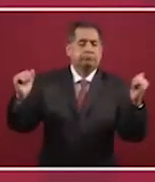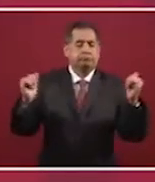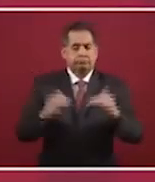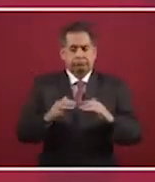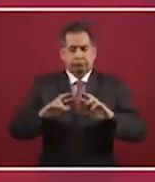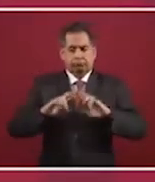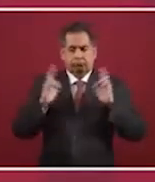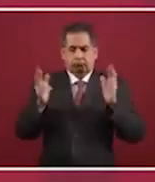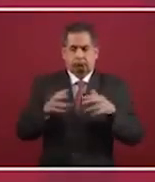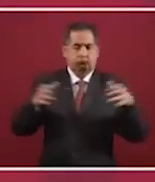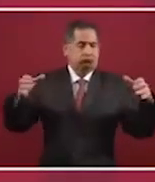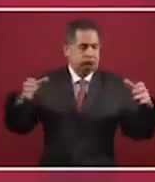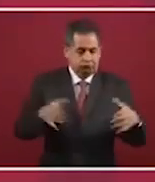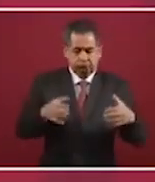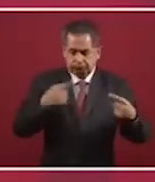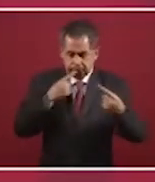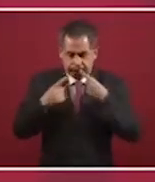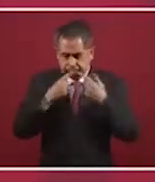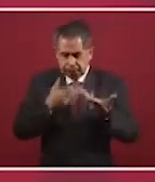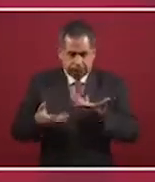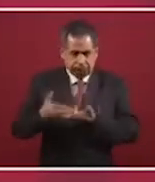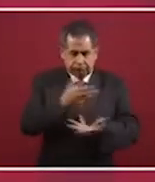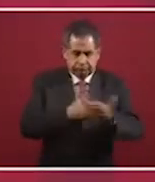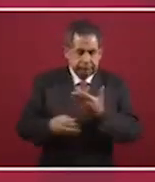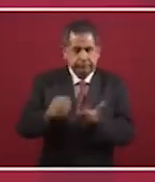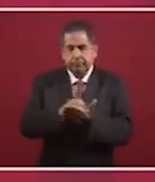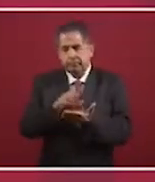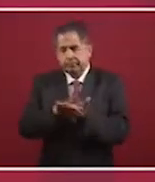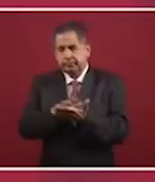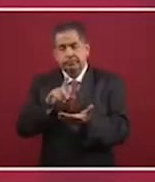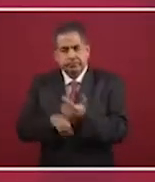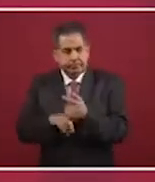a reunión y se fije